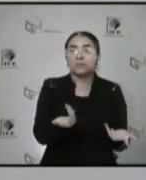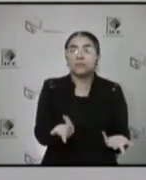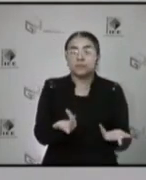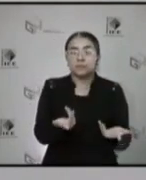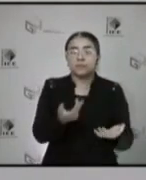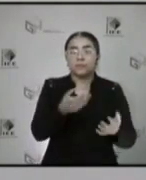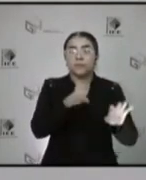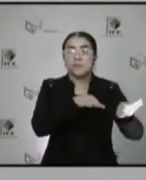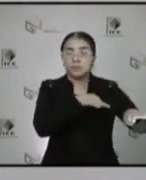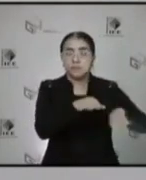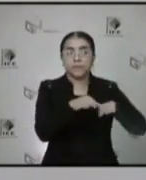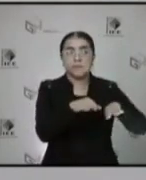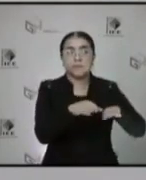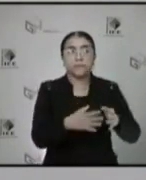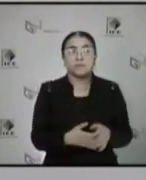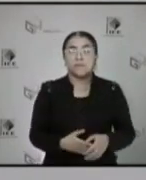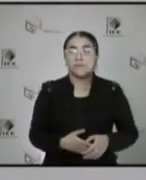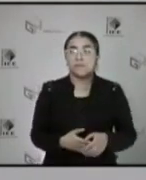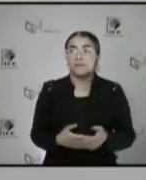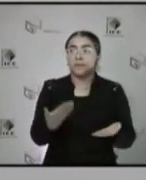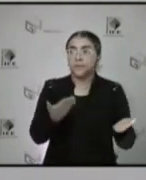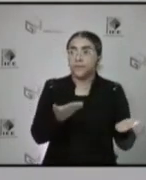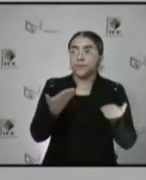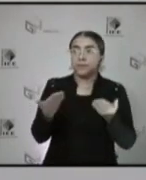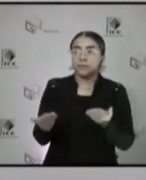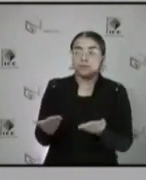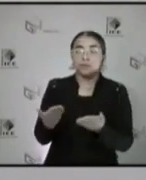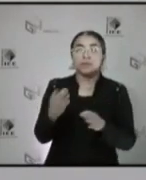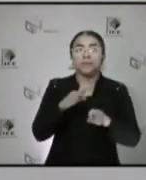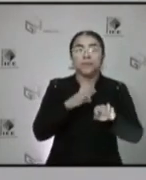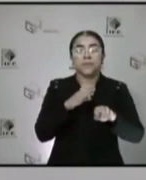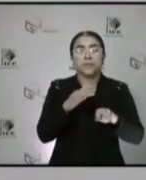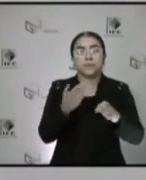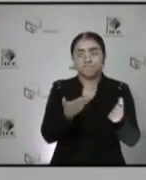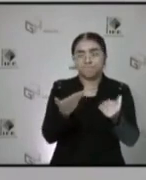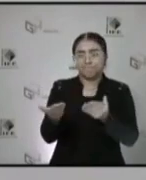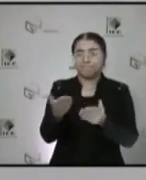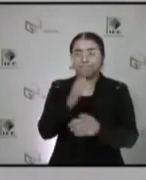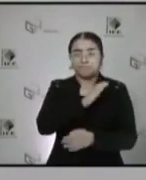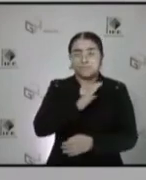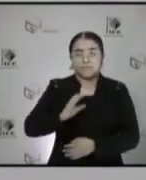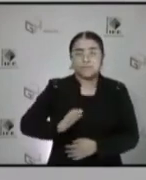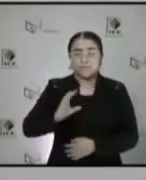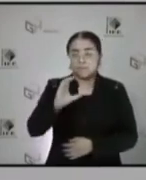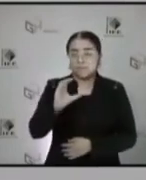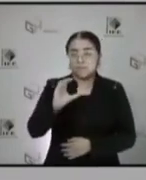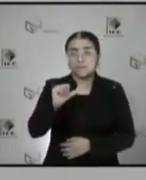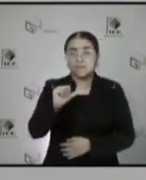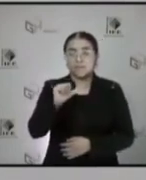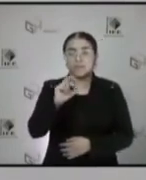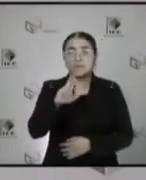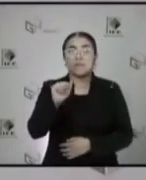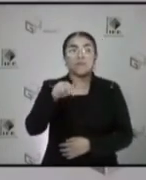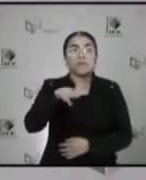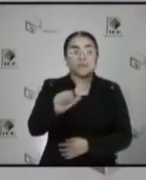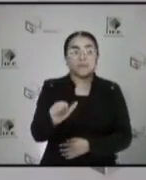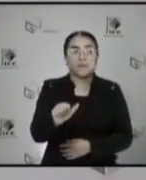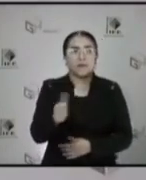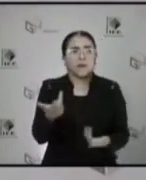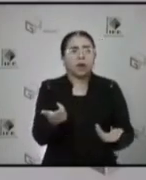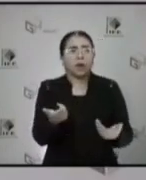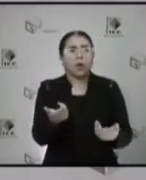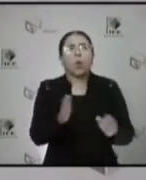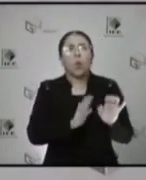es la pregunta y es el turno de la candidata Carolina Vigiano. Las aptitudes de quien